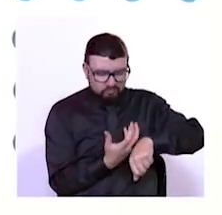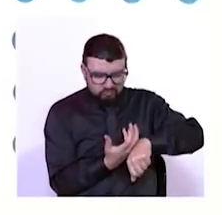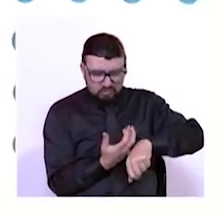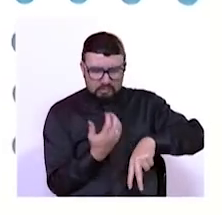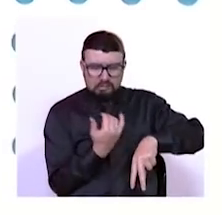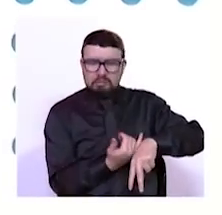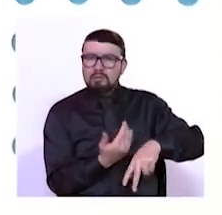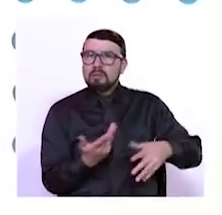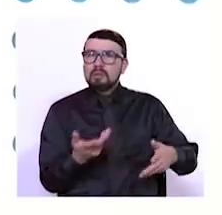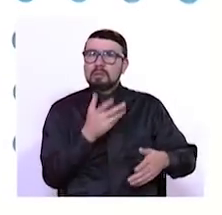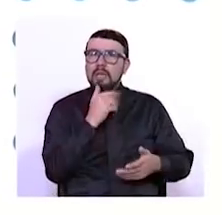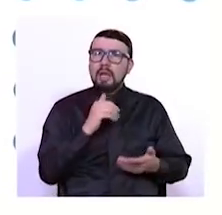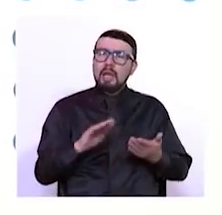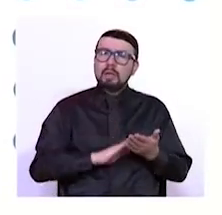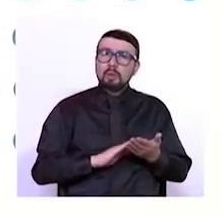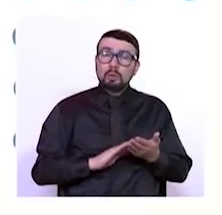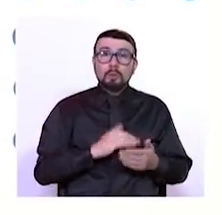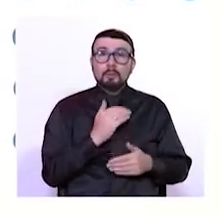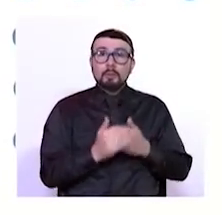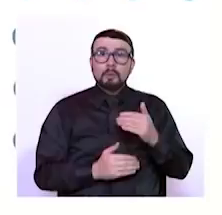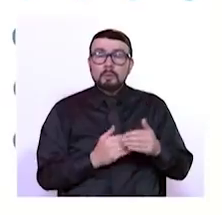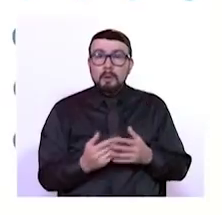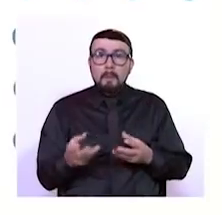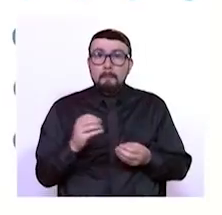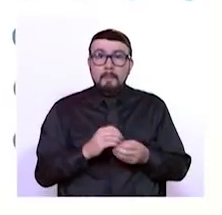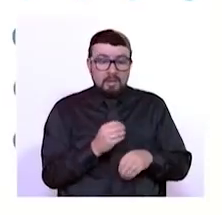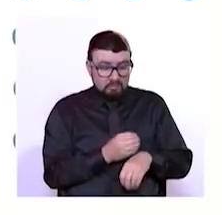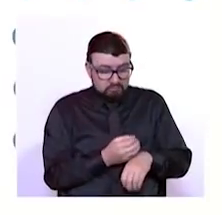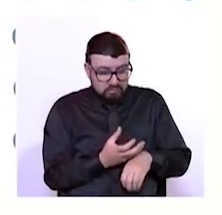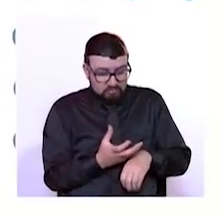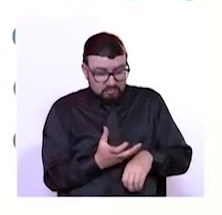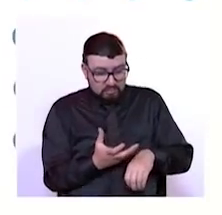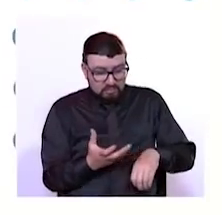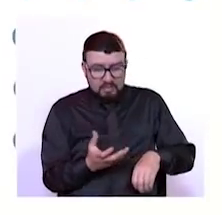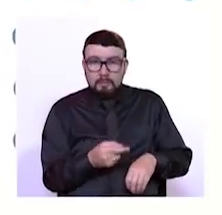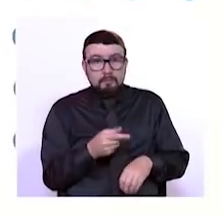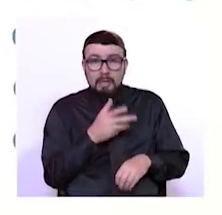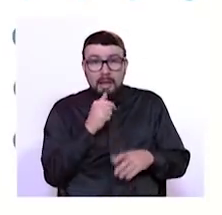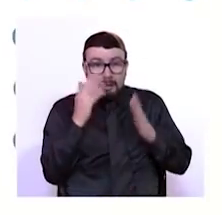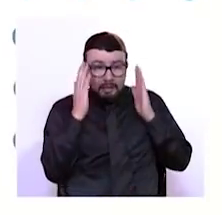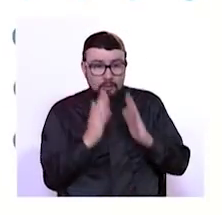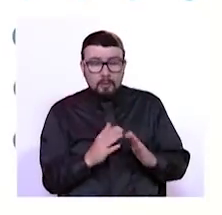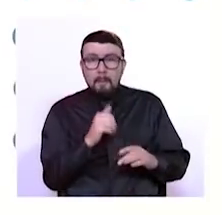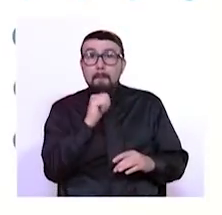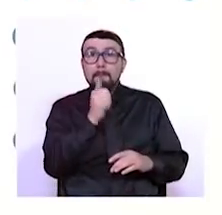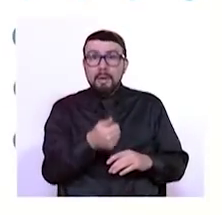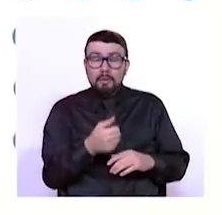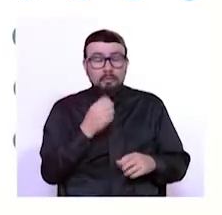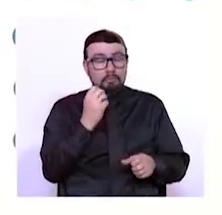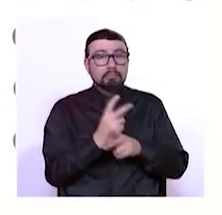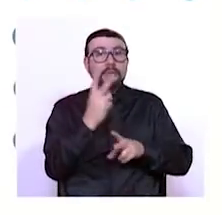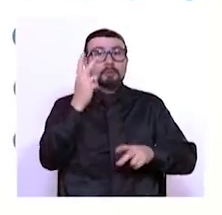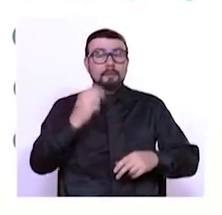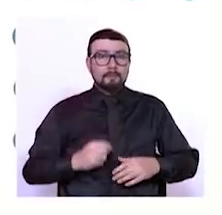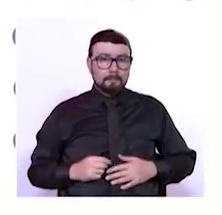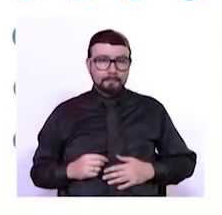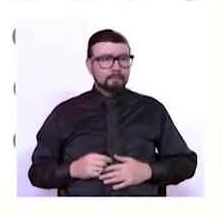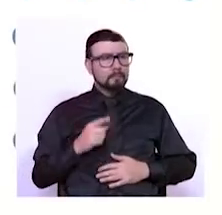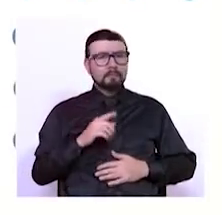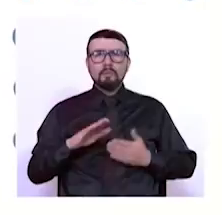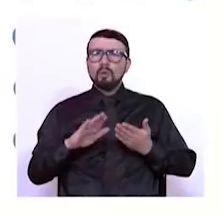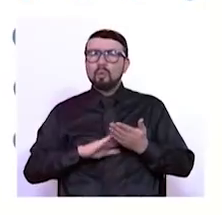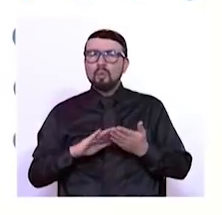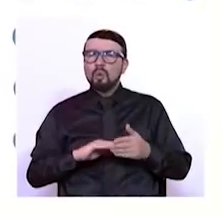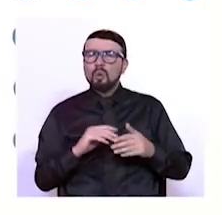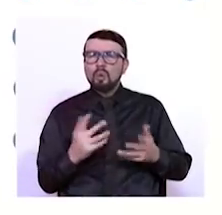y que se va agrandando cada vez más si no le ponemos atención. Y parte del tratamiento consiste en